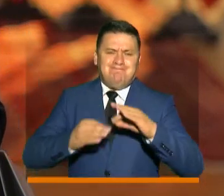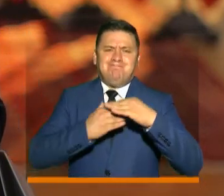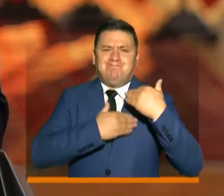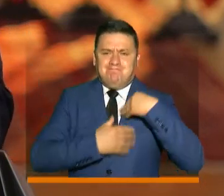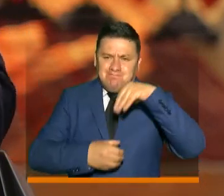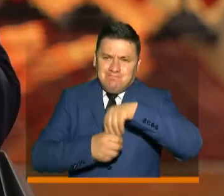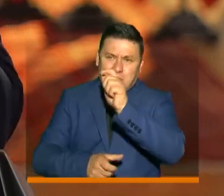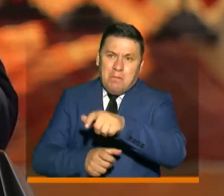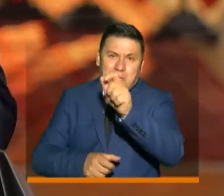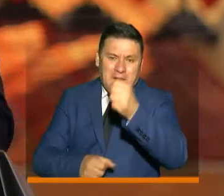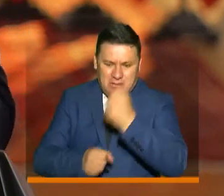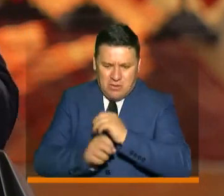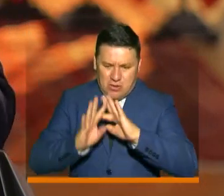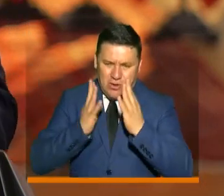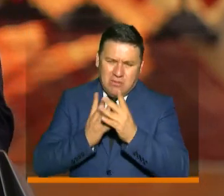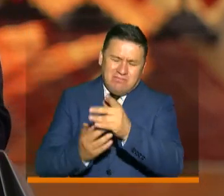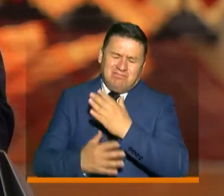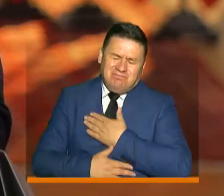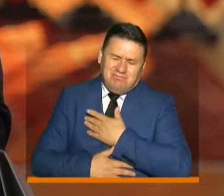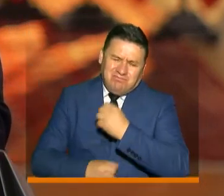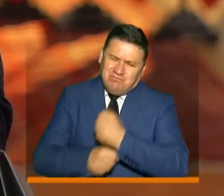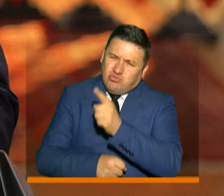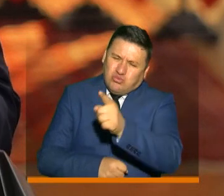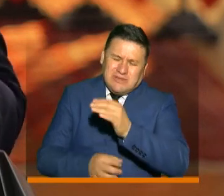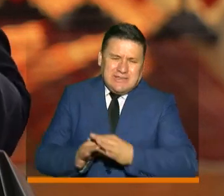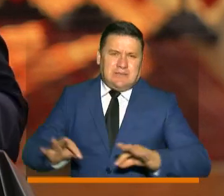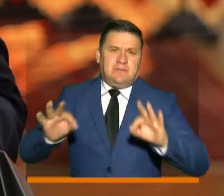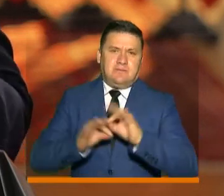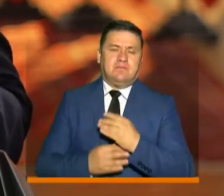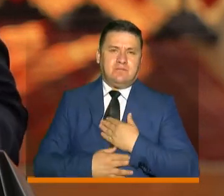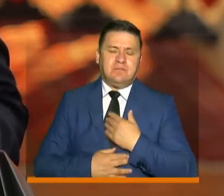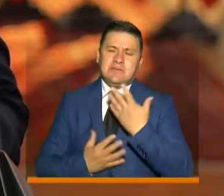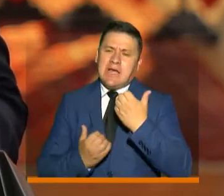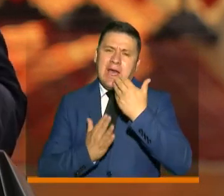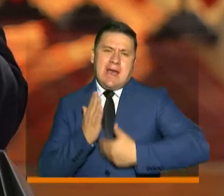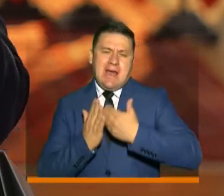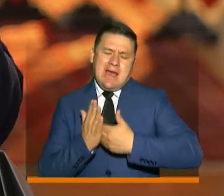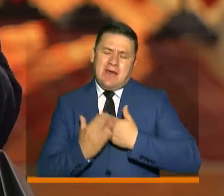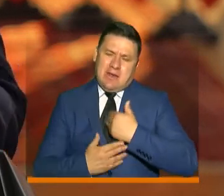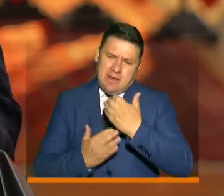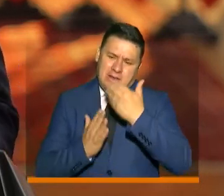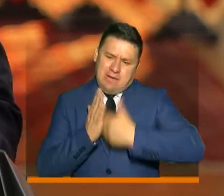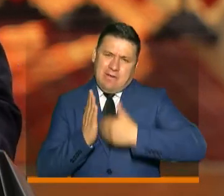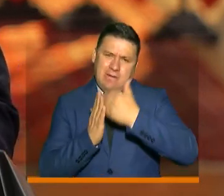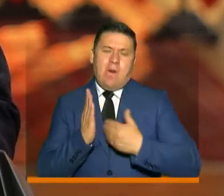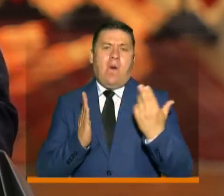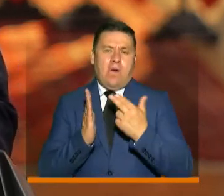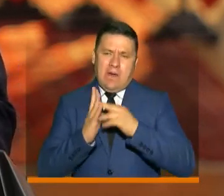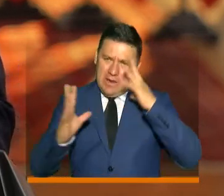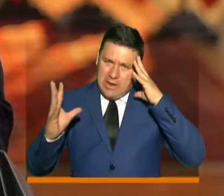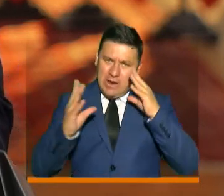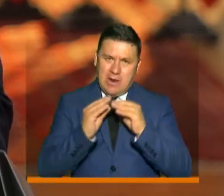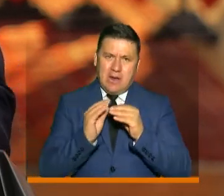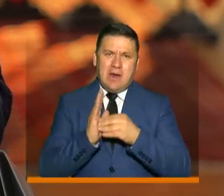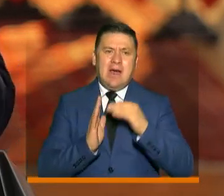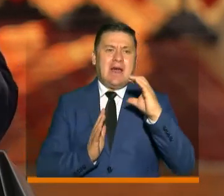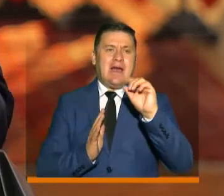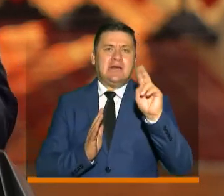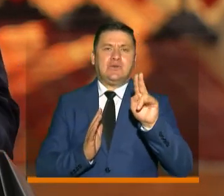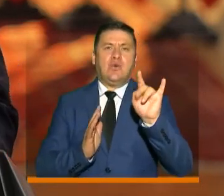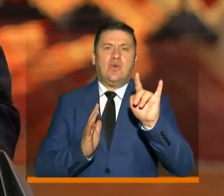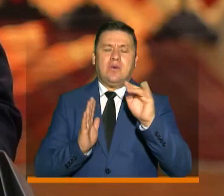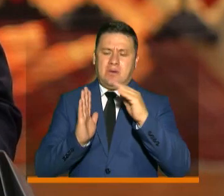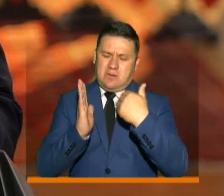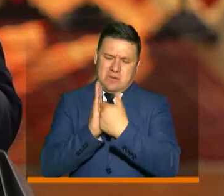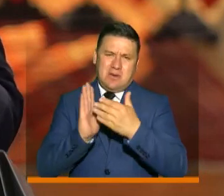y por eso quiero que con ustedes le demos trámite rápido a la ratificación del acuerdo de escazú y a